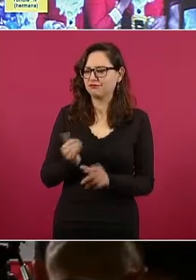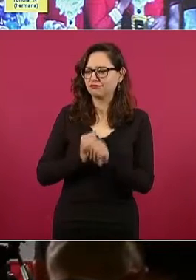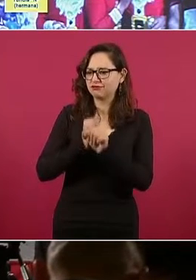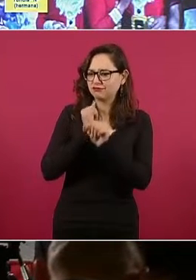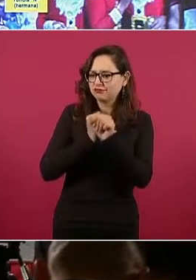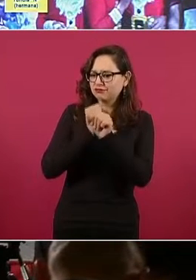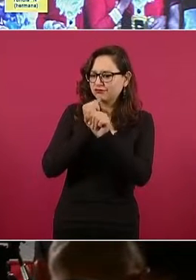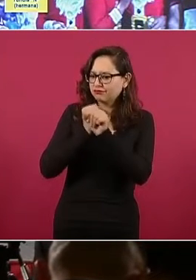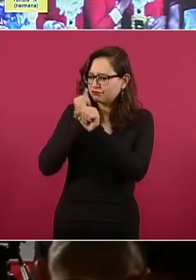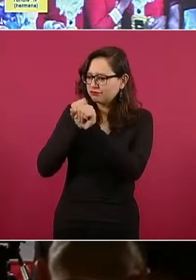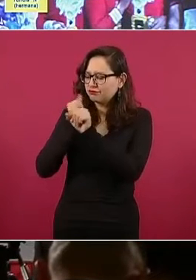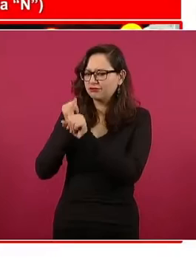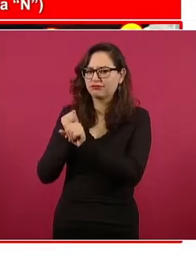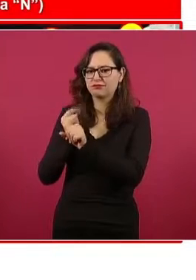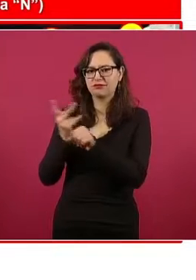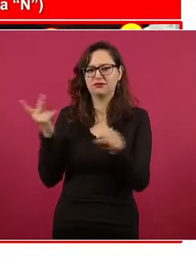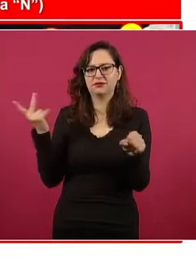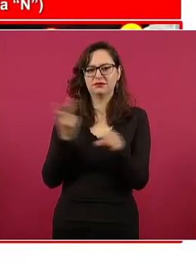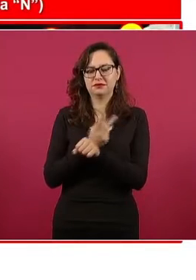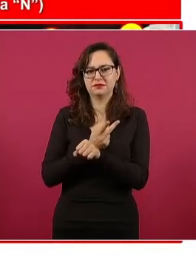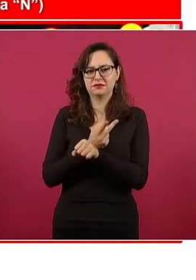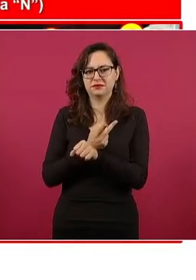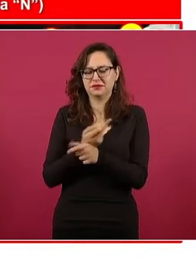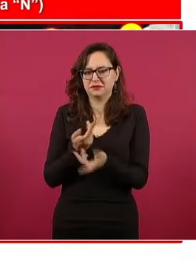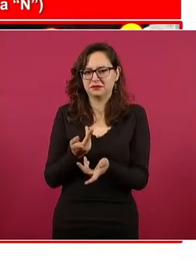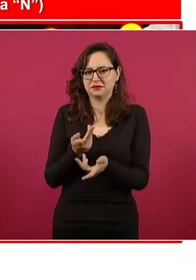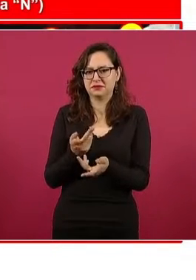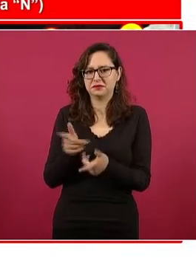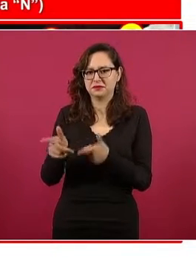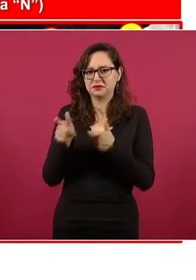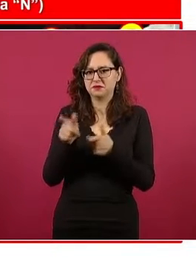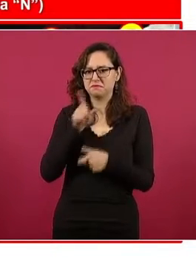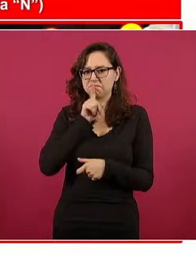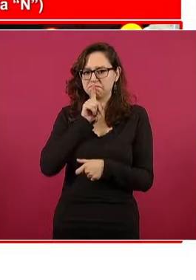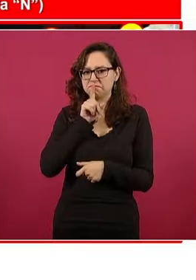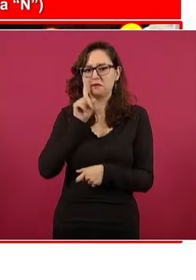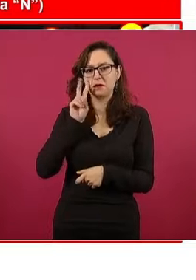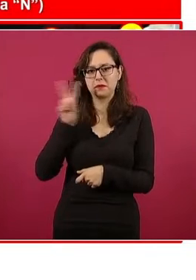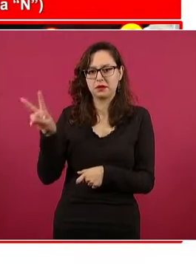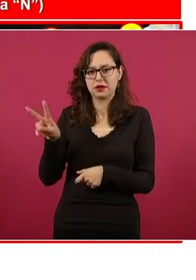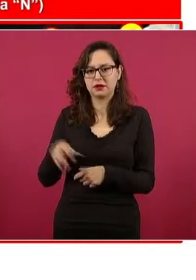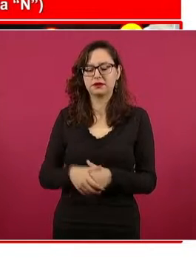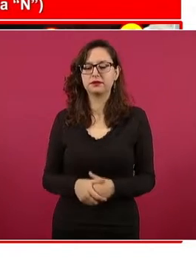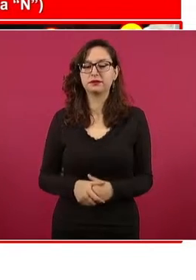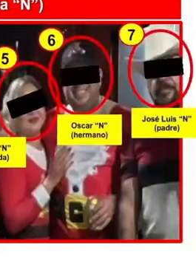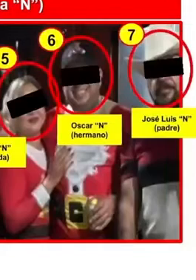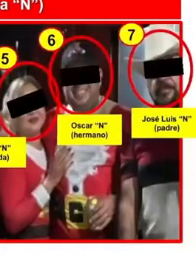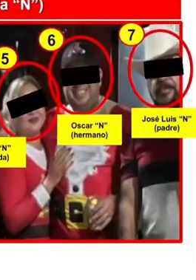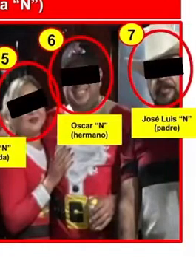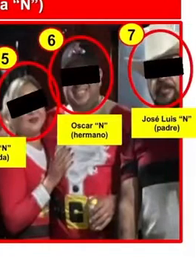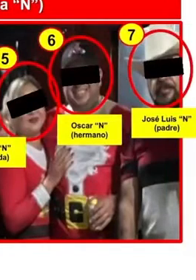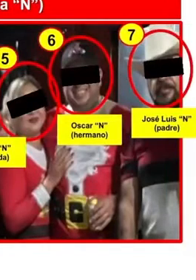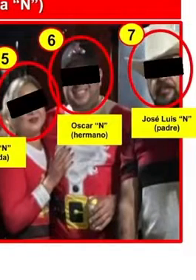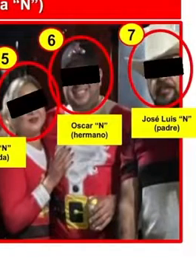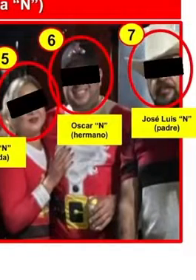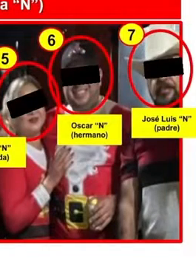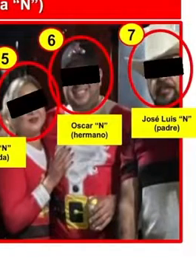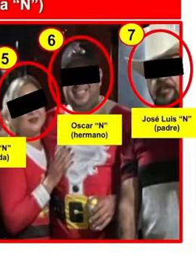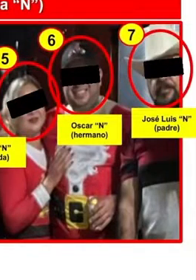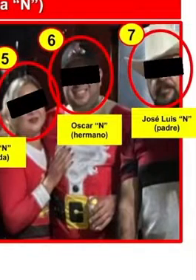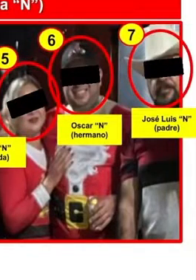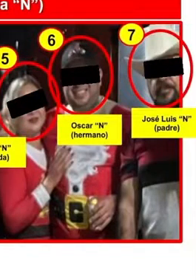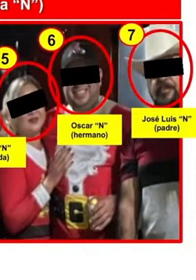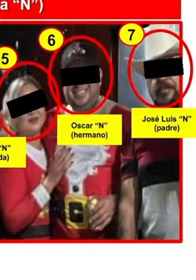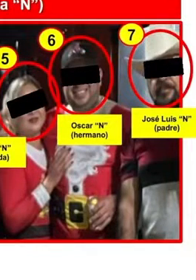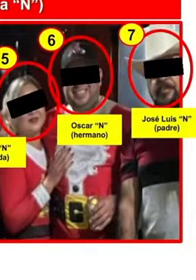porque se utilizaron silenciadores y fueron en las camas, no hubo forcejeo ni